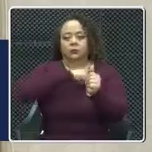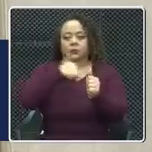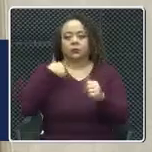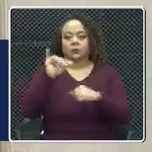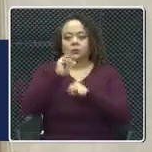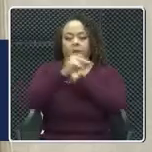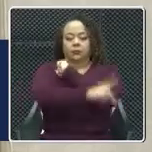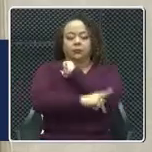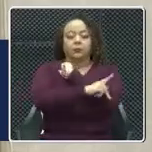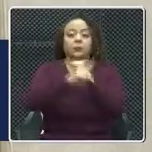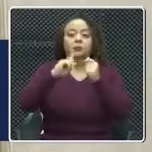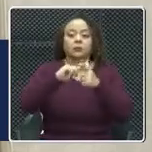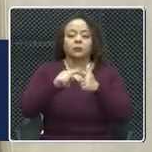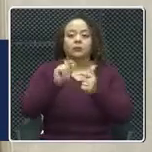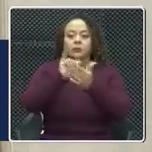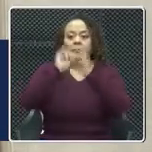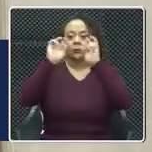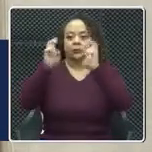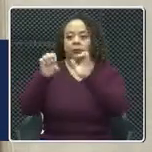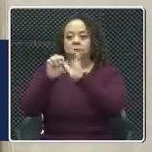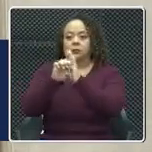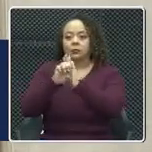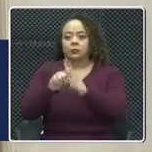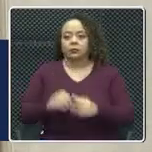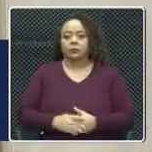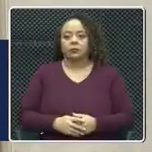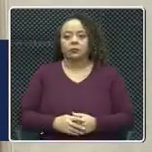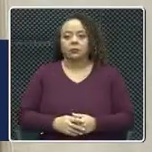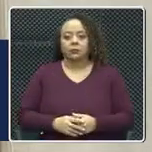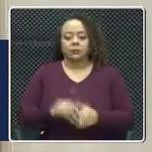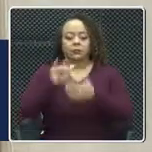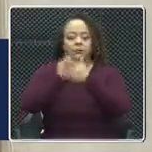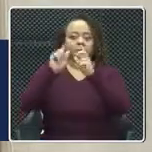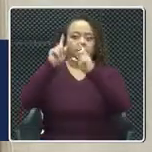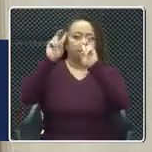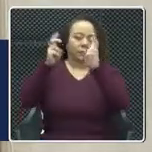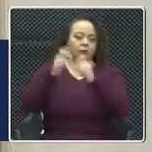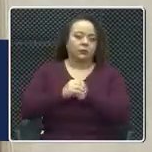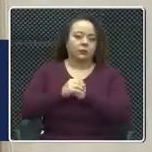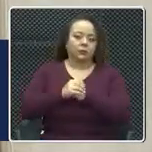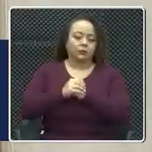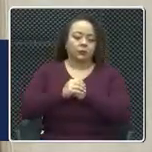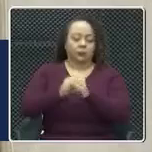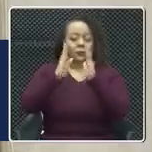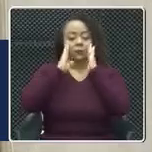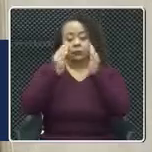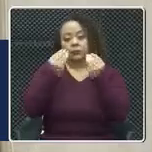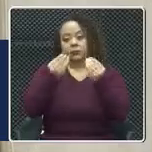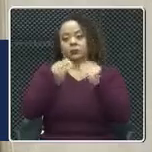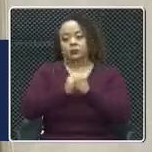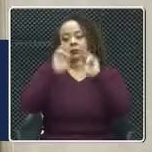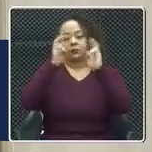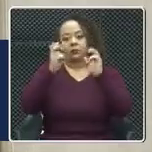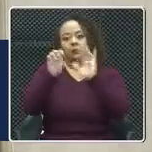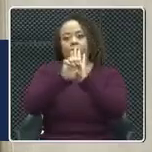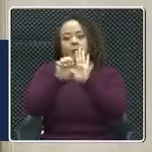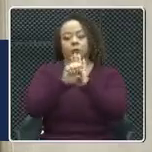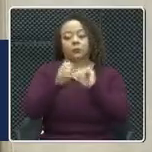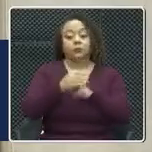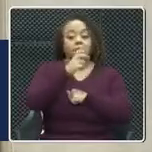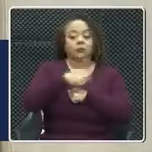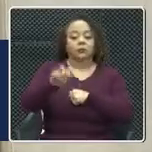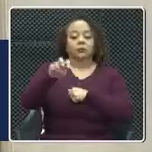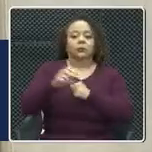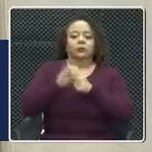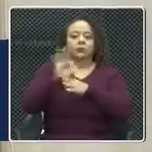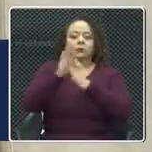Claro, claro. Entonces, ese tema, por ejemplo, es un tema que se interviene muchísimo, el tema, por ejemplo, del traslado